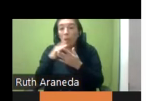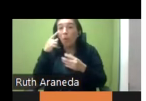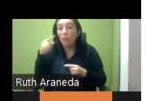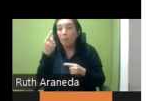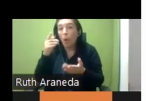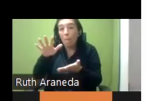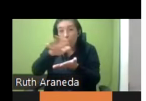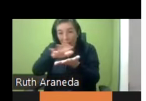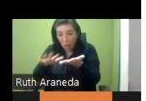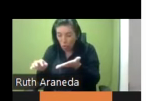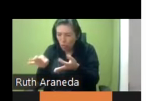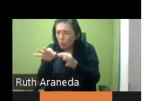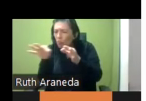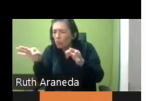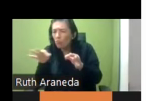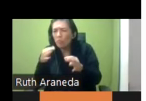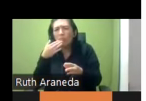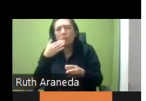planimetrías, levantamientos